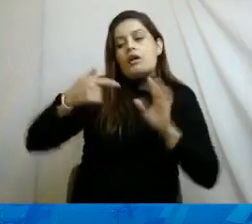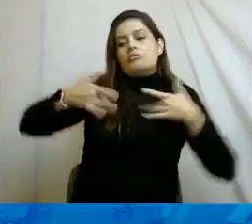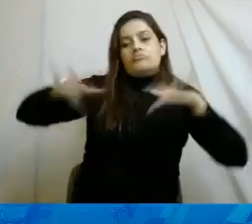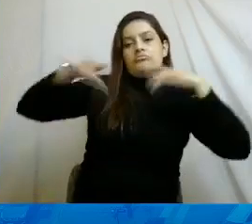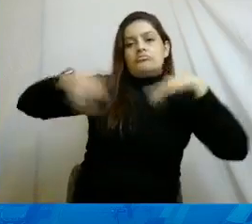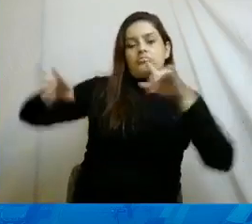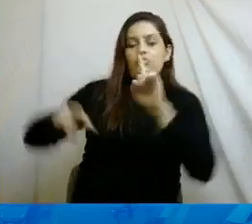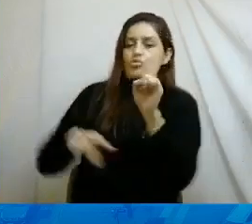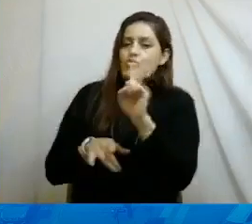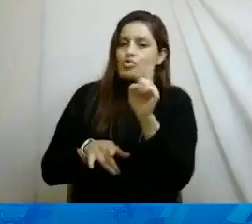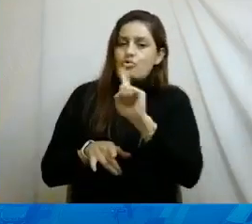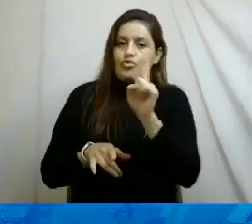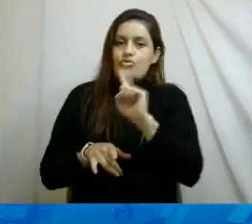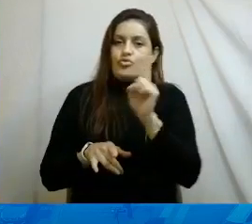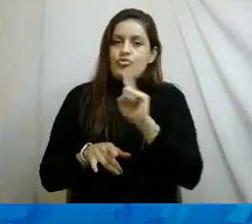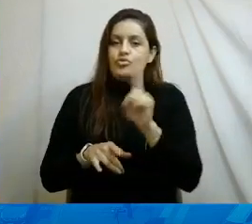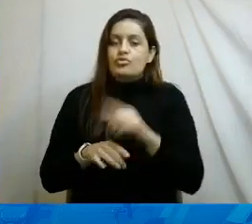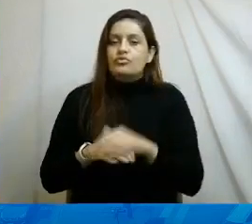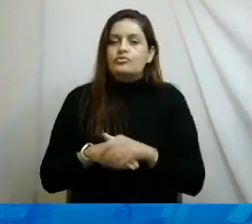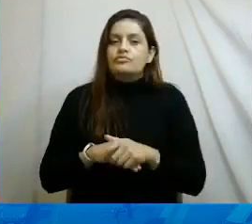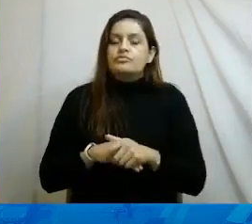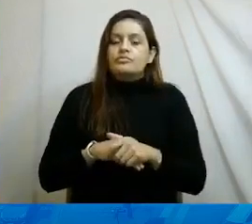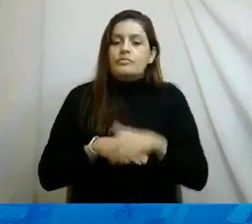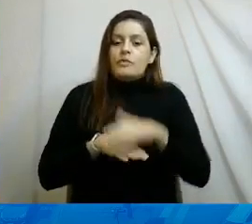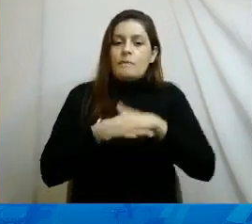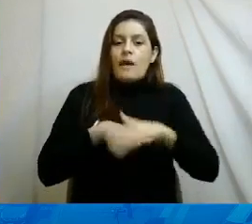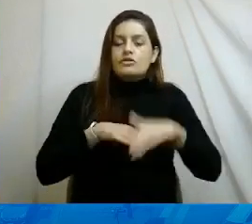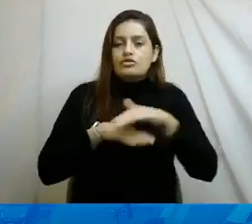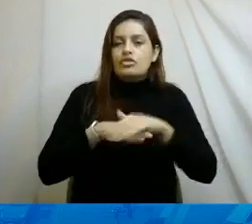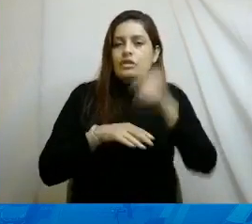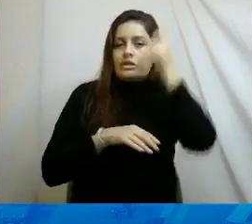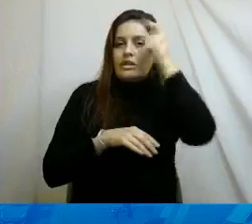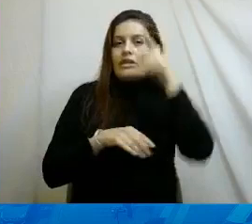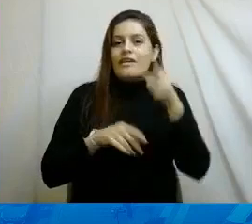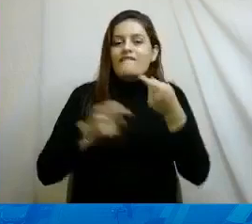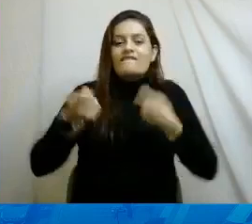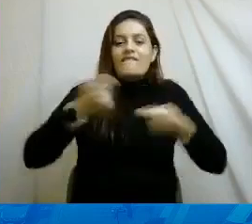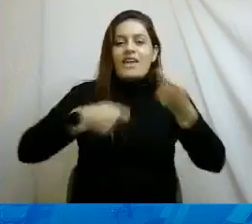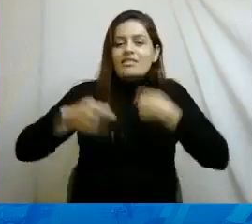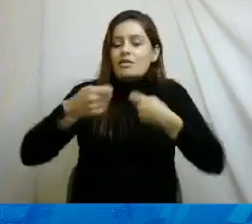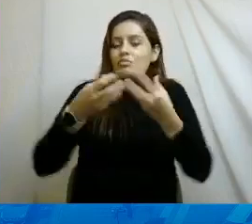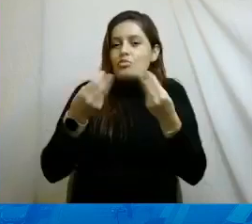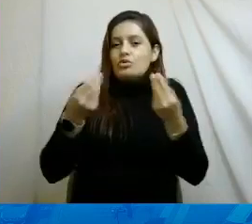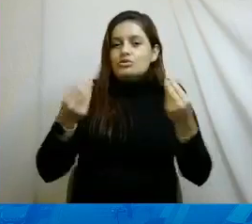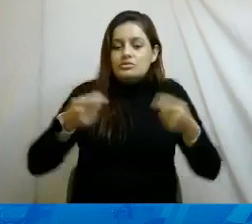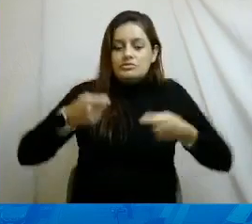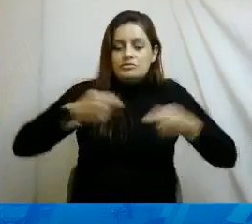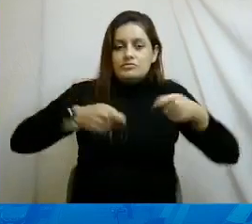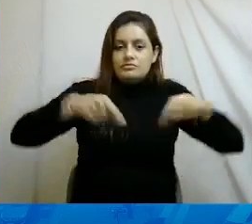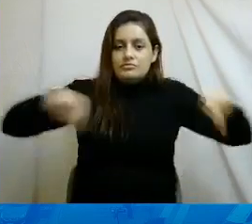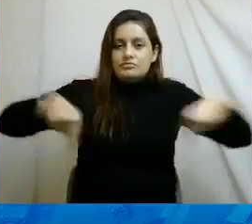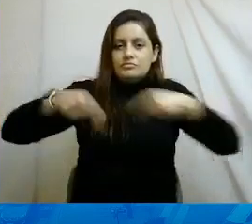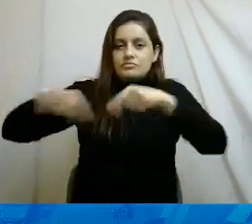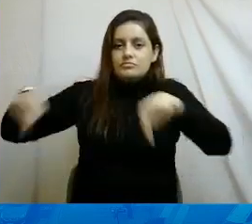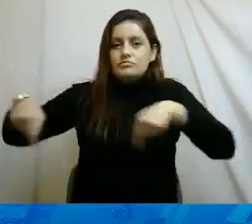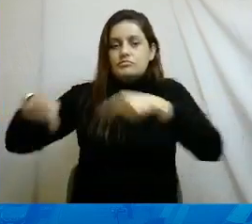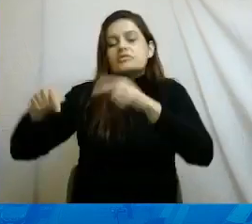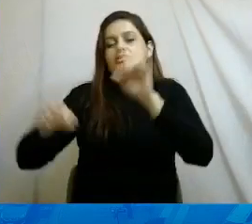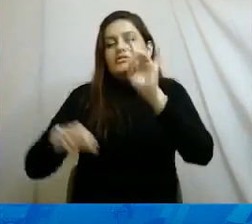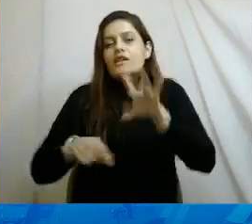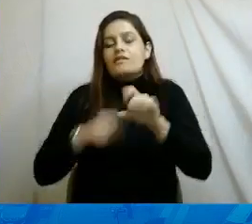la localidad, en las calles de Manso, un proyecto que viene desarrollándose, yo creo que hace ya un par de